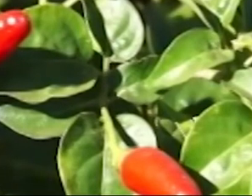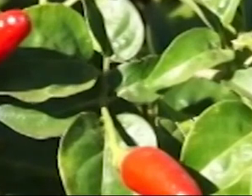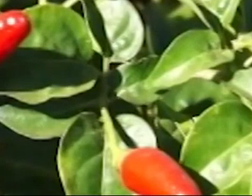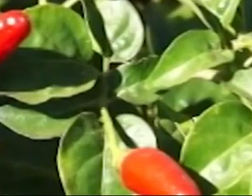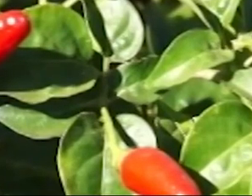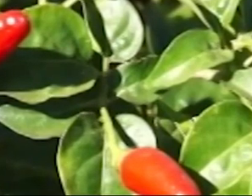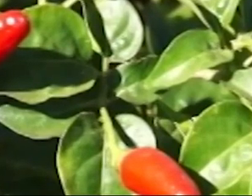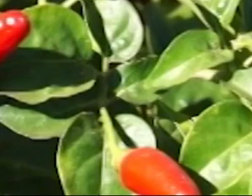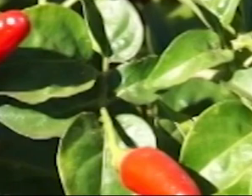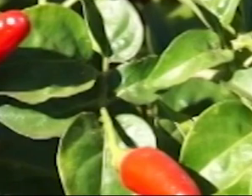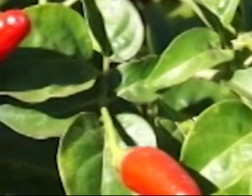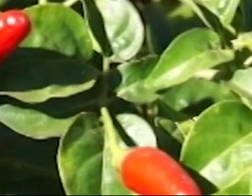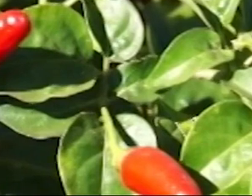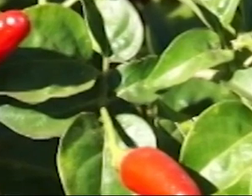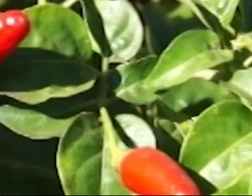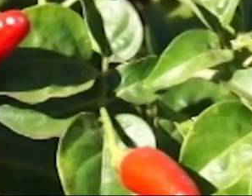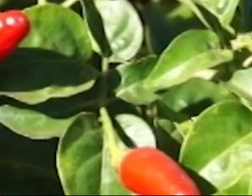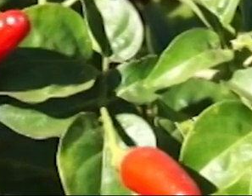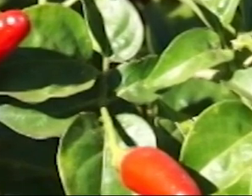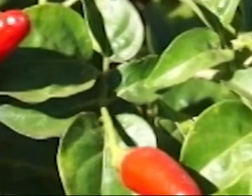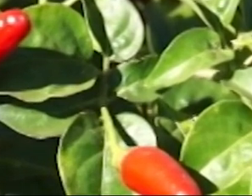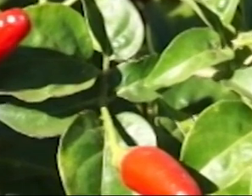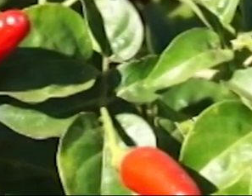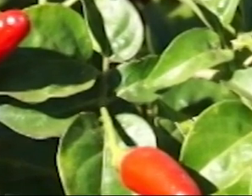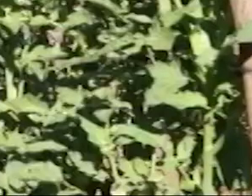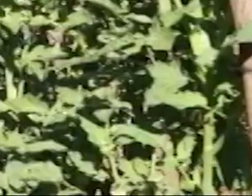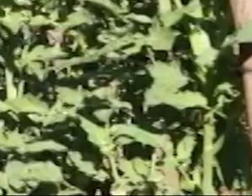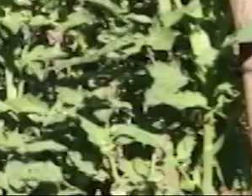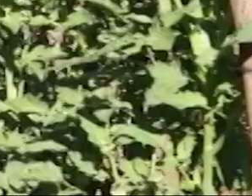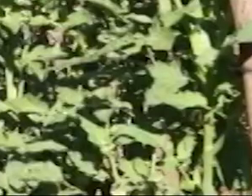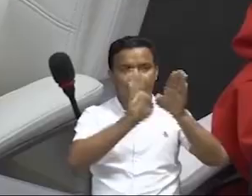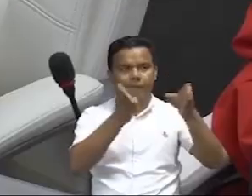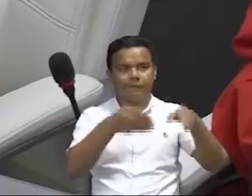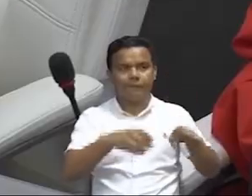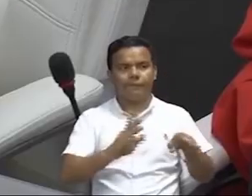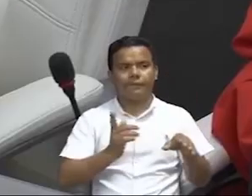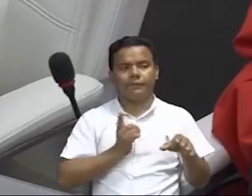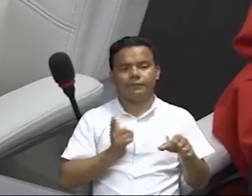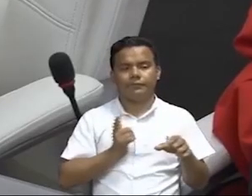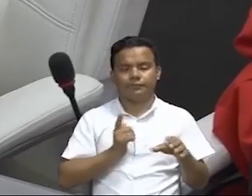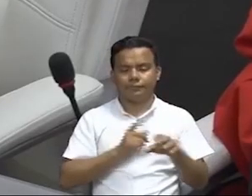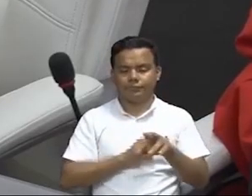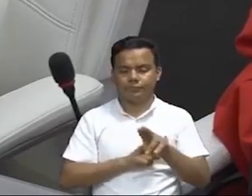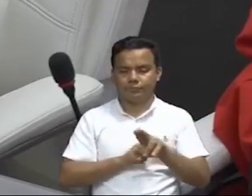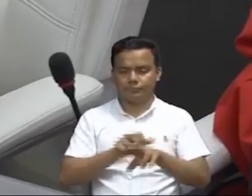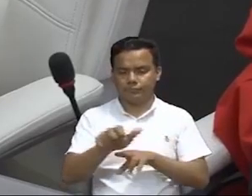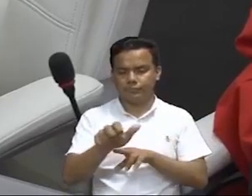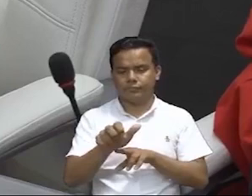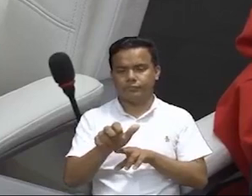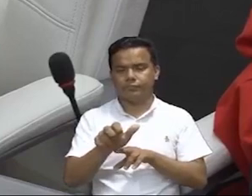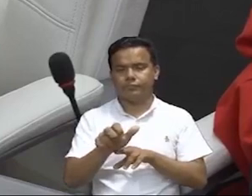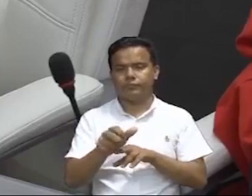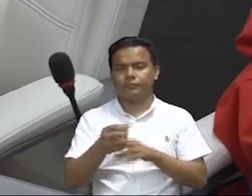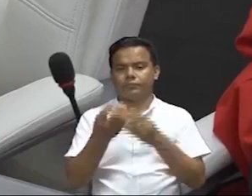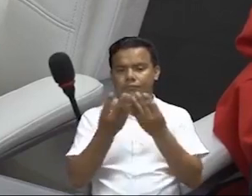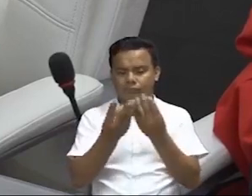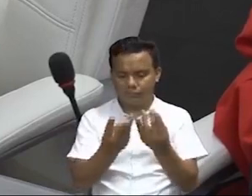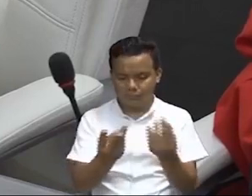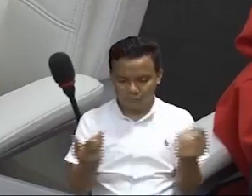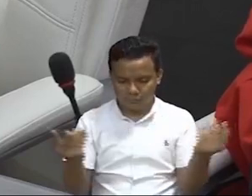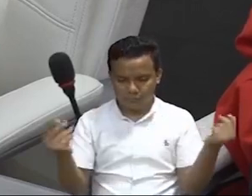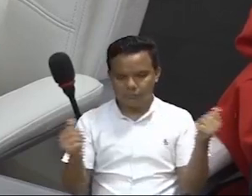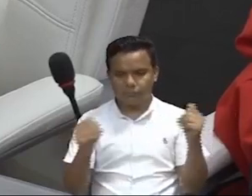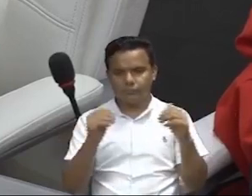tenemos la universidad en el campo. Las mujeres ahora tenemos acceso a la tierra con equidad